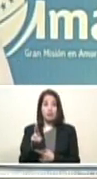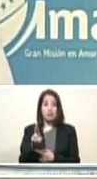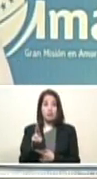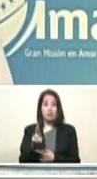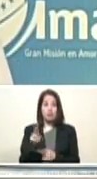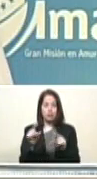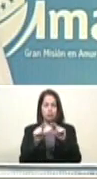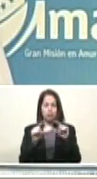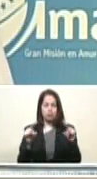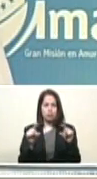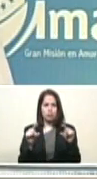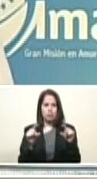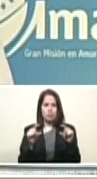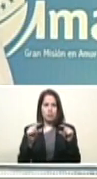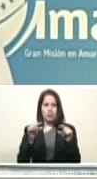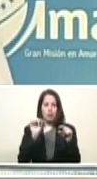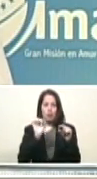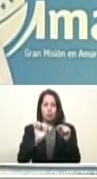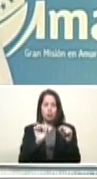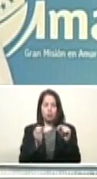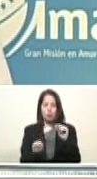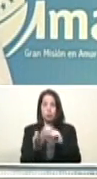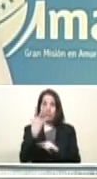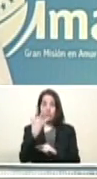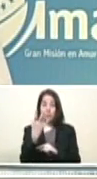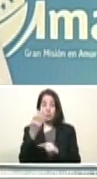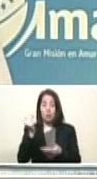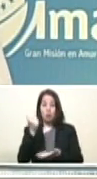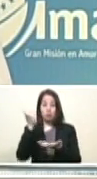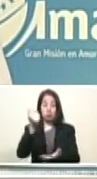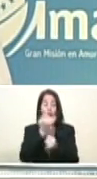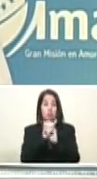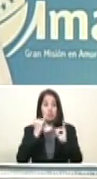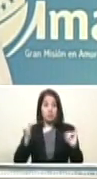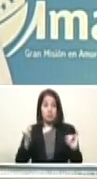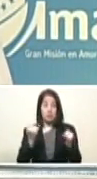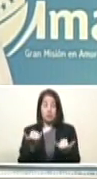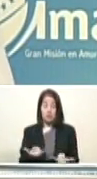la ventanita de bono independencia.